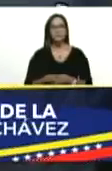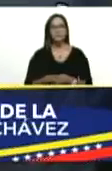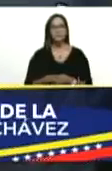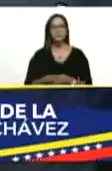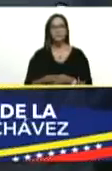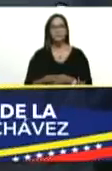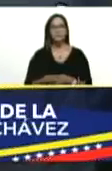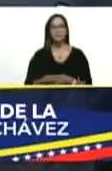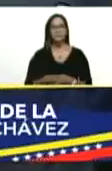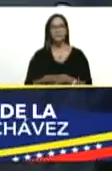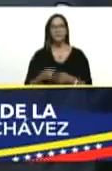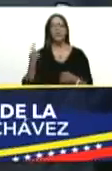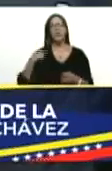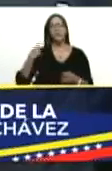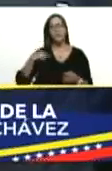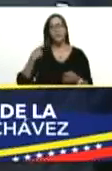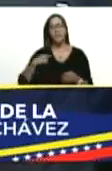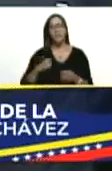Hemos tenido que